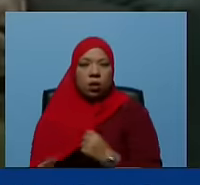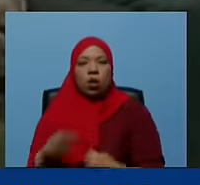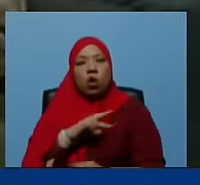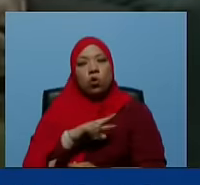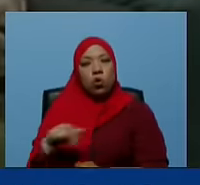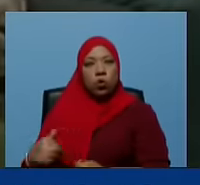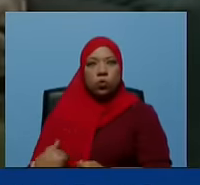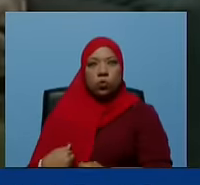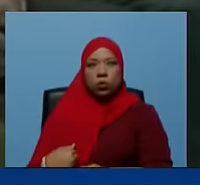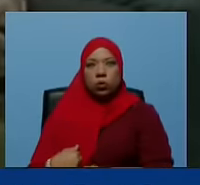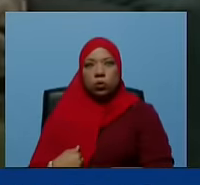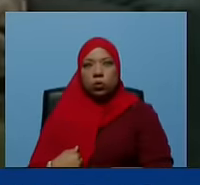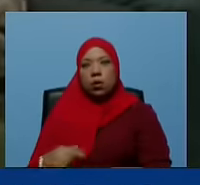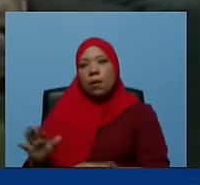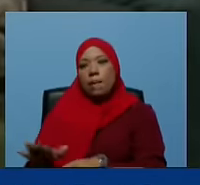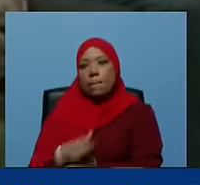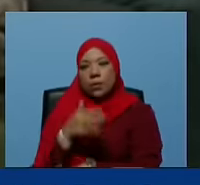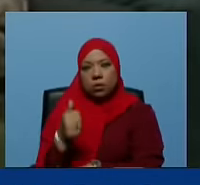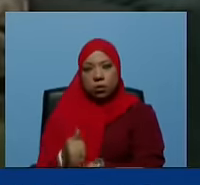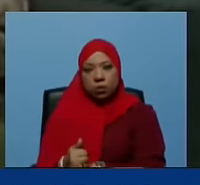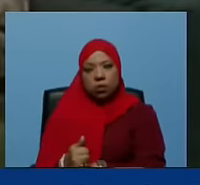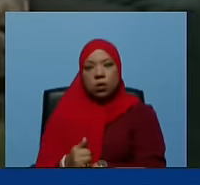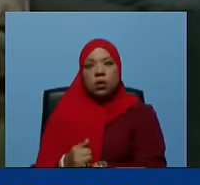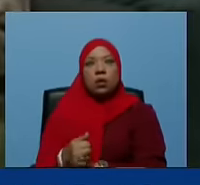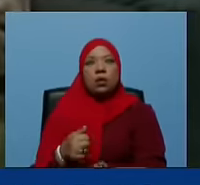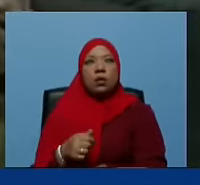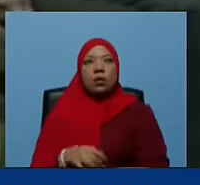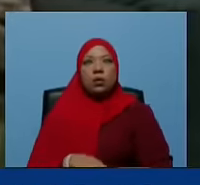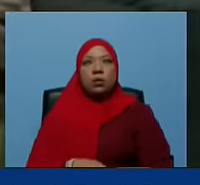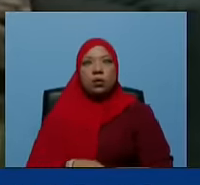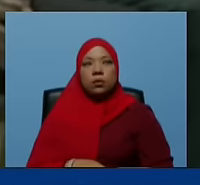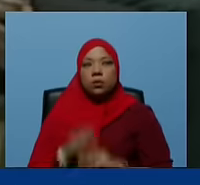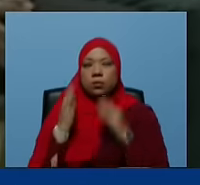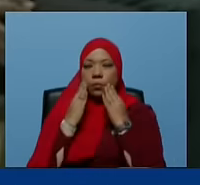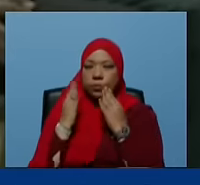Nosotros, Príncipe Arthur,